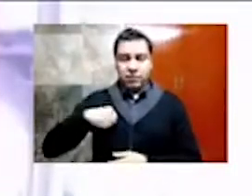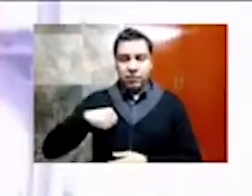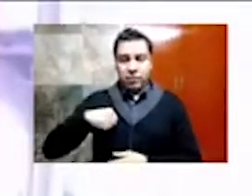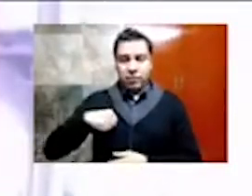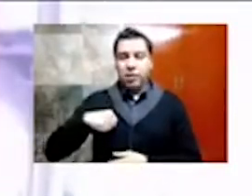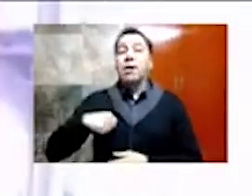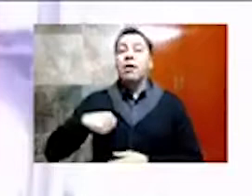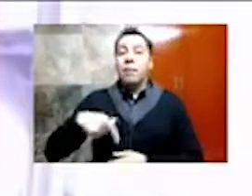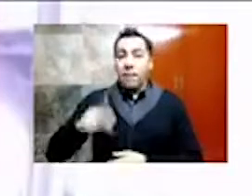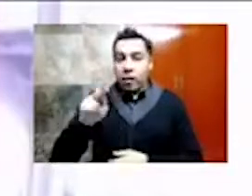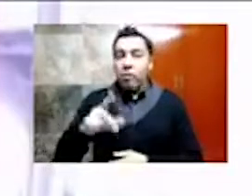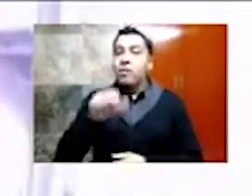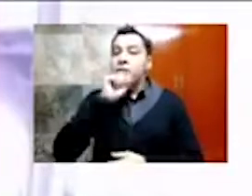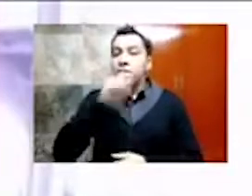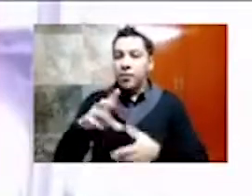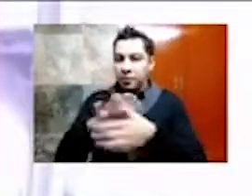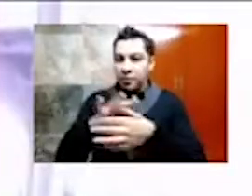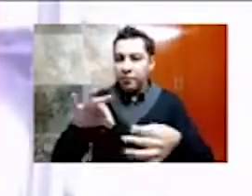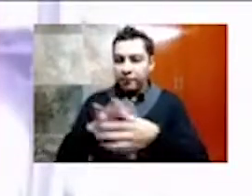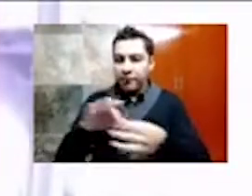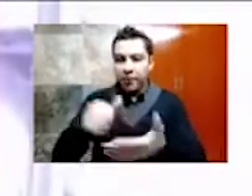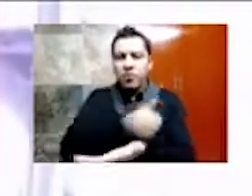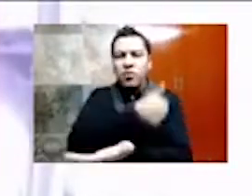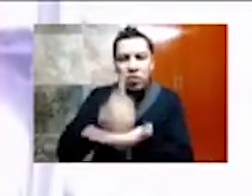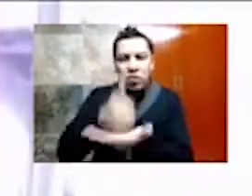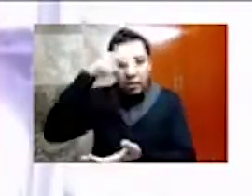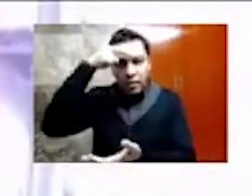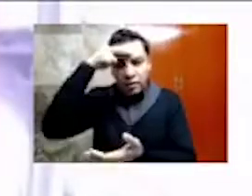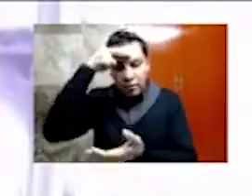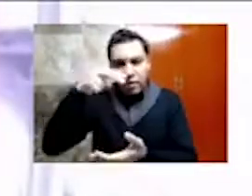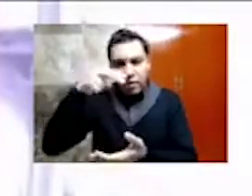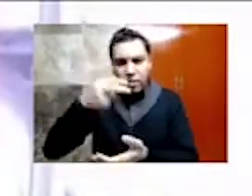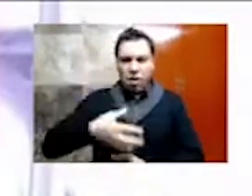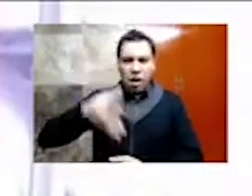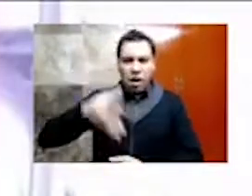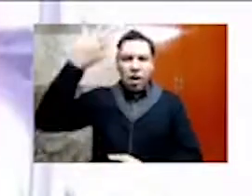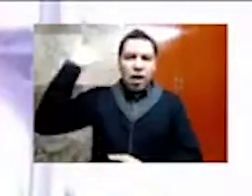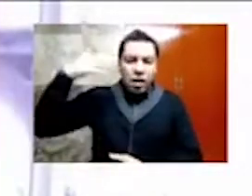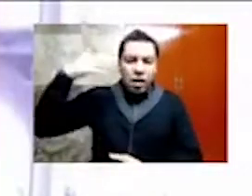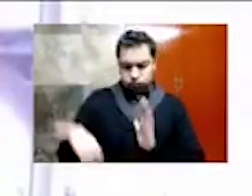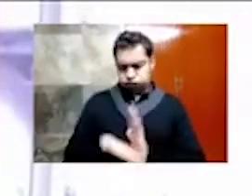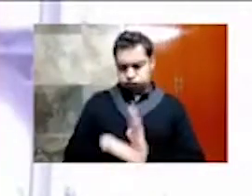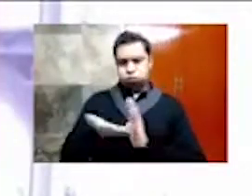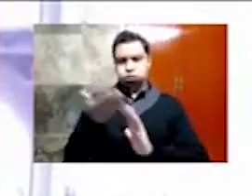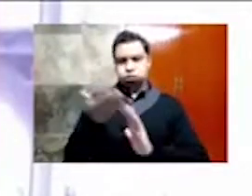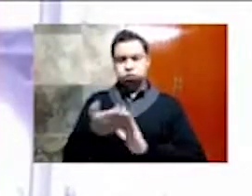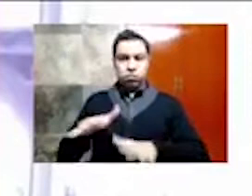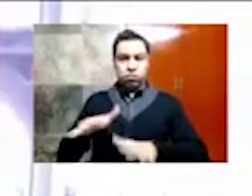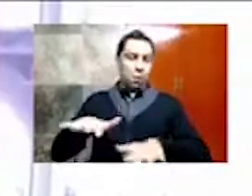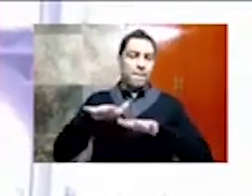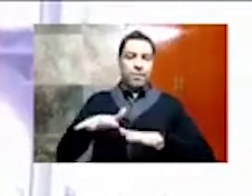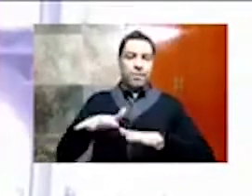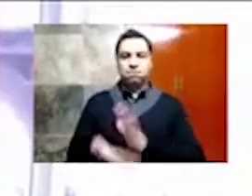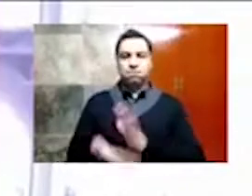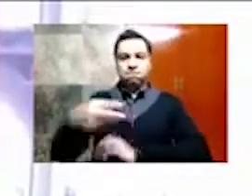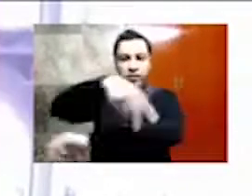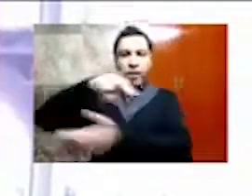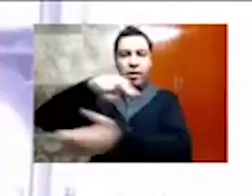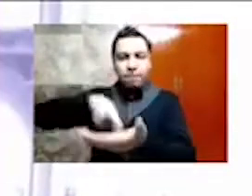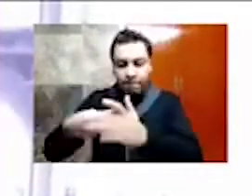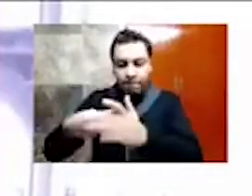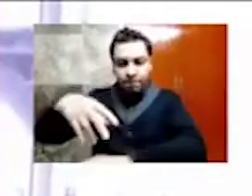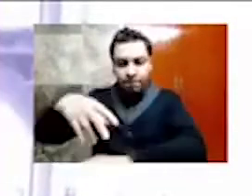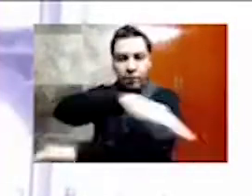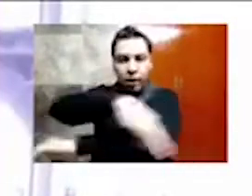grandeza de su urbanismo y arquitectura, que son un ejemplo a nivel mesoamericanos,